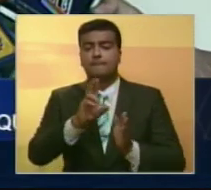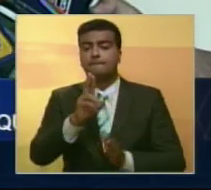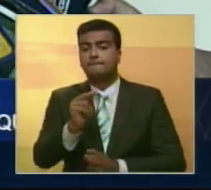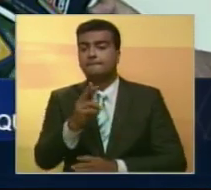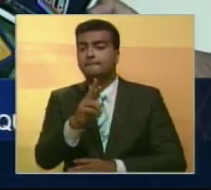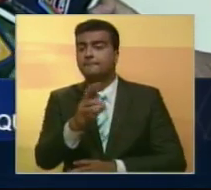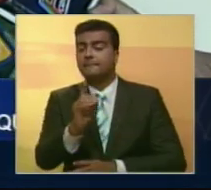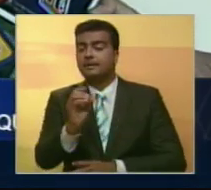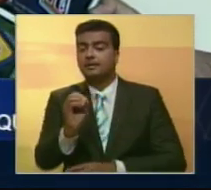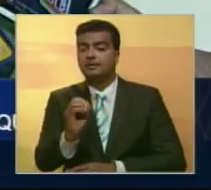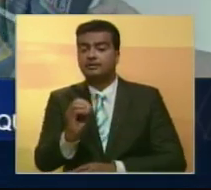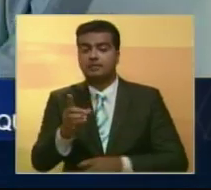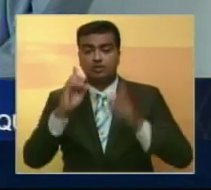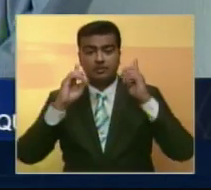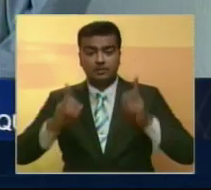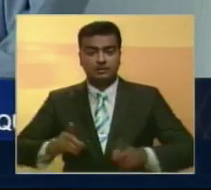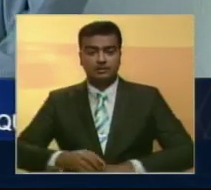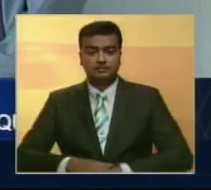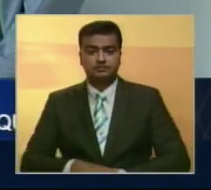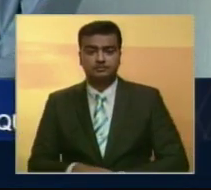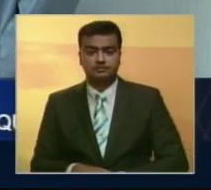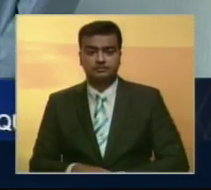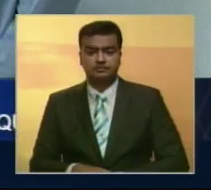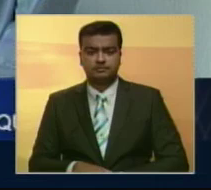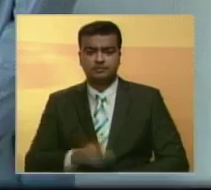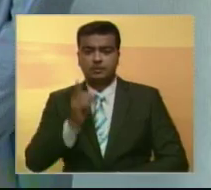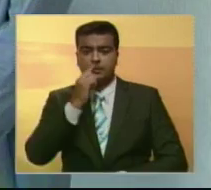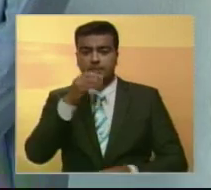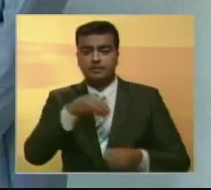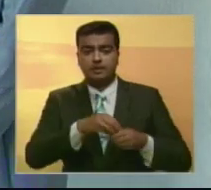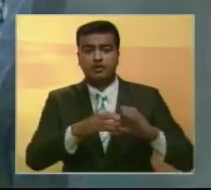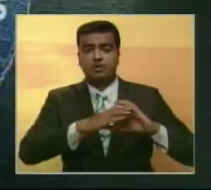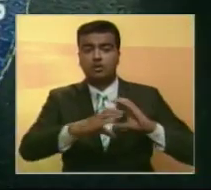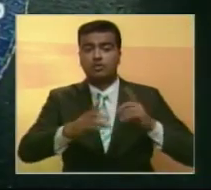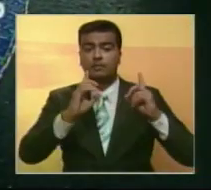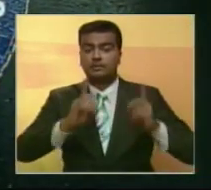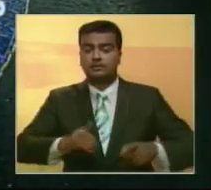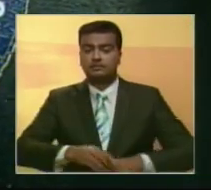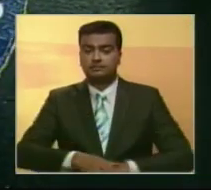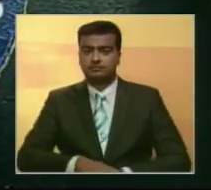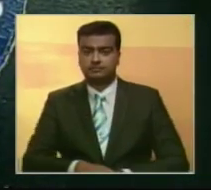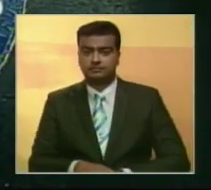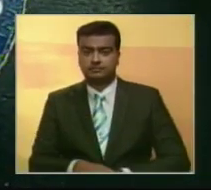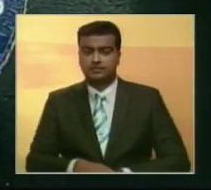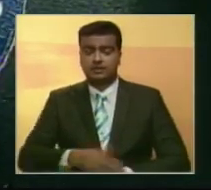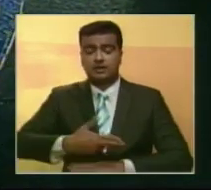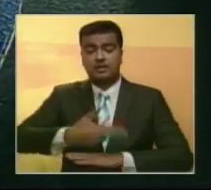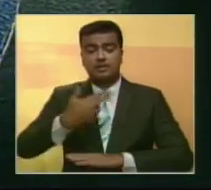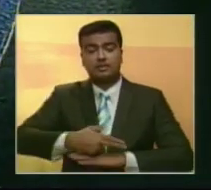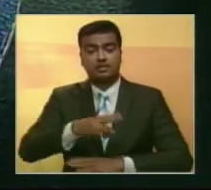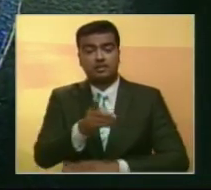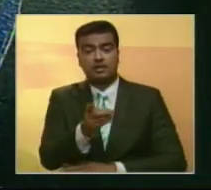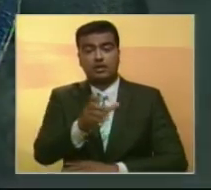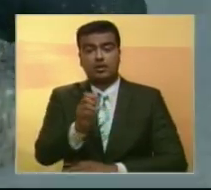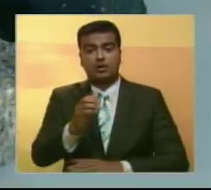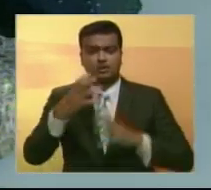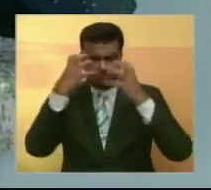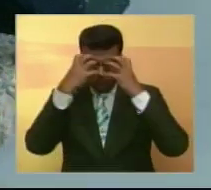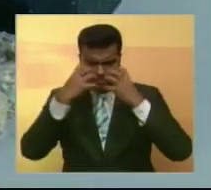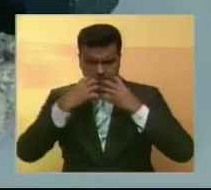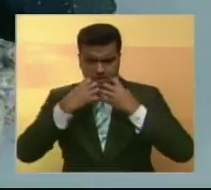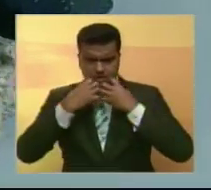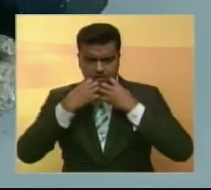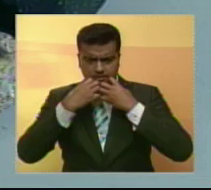el lado de la autopista. Los delincuentes abordaron la unidad en plena autopista. Una vez que pasaron el peaje de Guacara, se taparon las caras